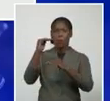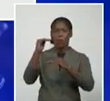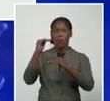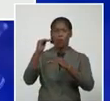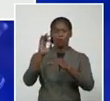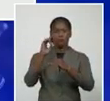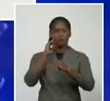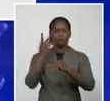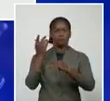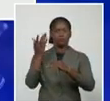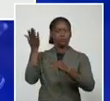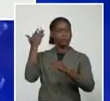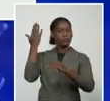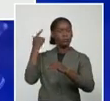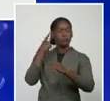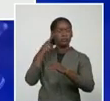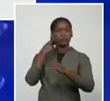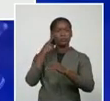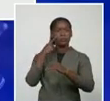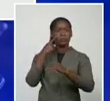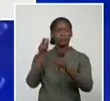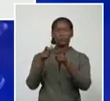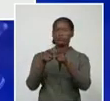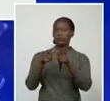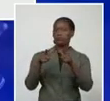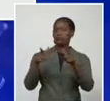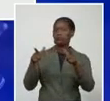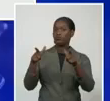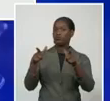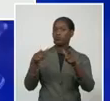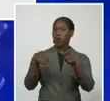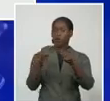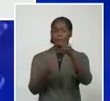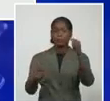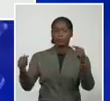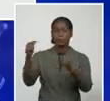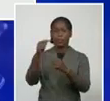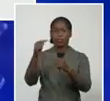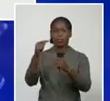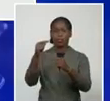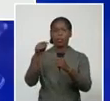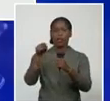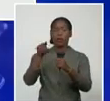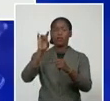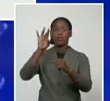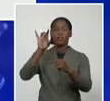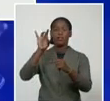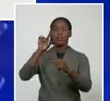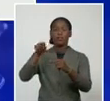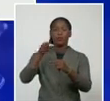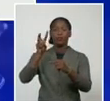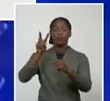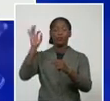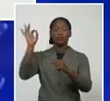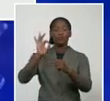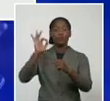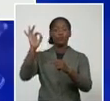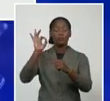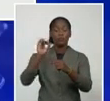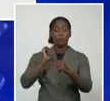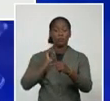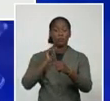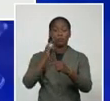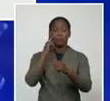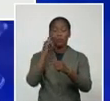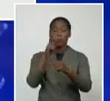venía aportando un número importante de casos, ya representa el 15,2% de todos los diagnosticados